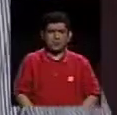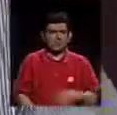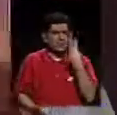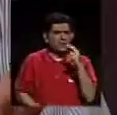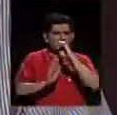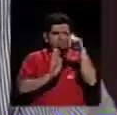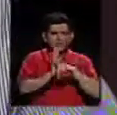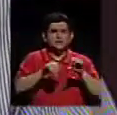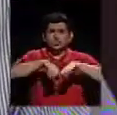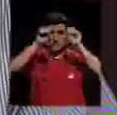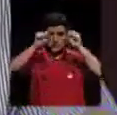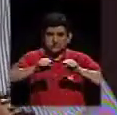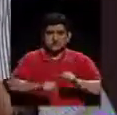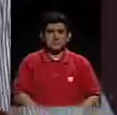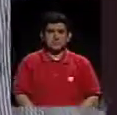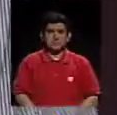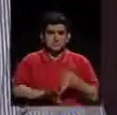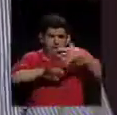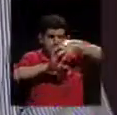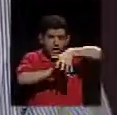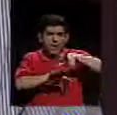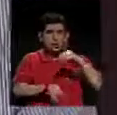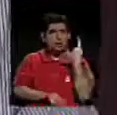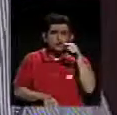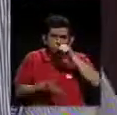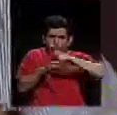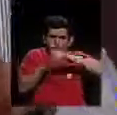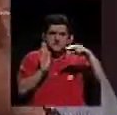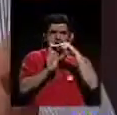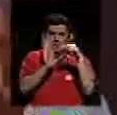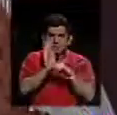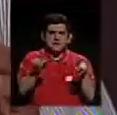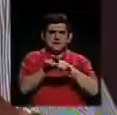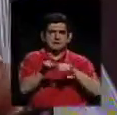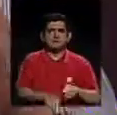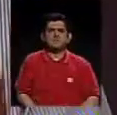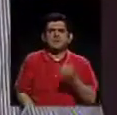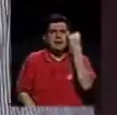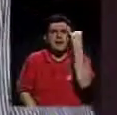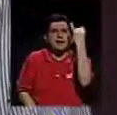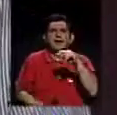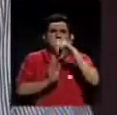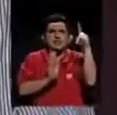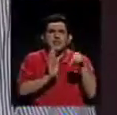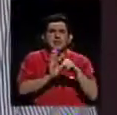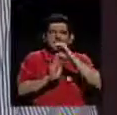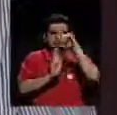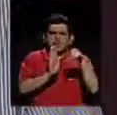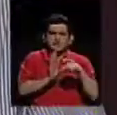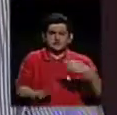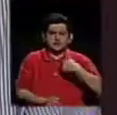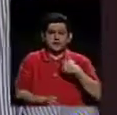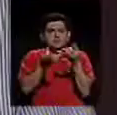Constitución como un sistema que está integrado no solo por las normas que están ahí escritas, sino también el espíritu de los principios constitucionales, es